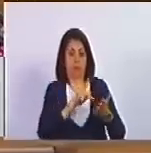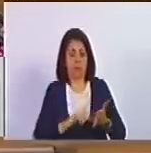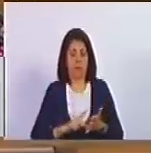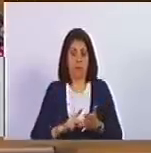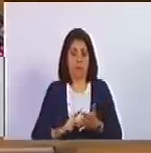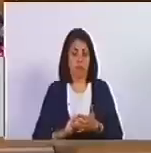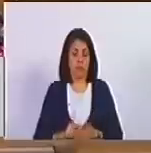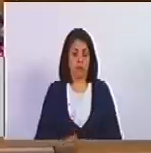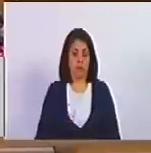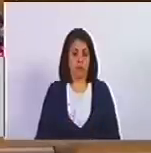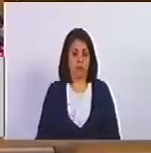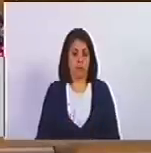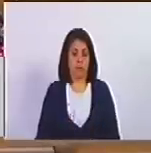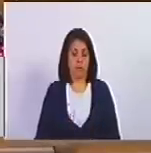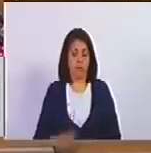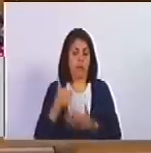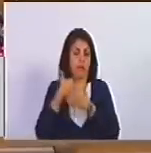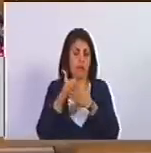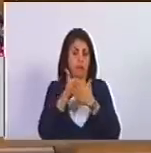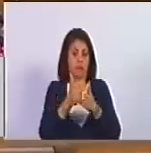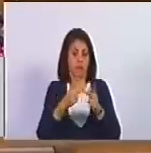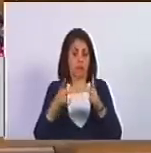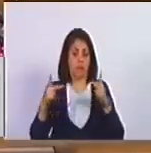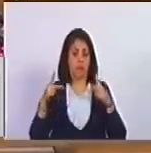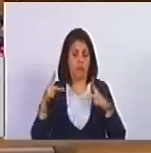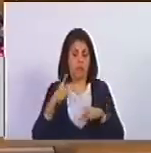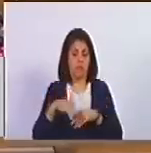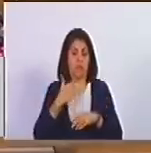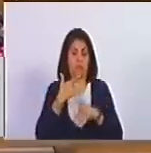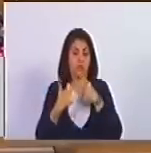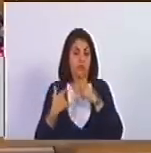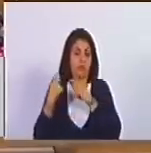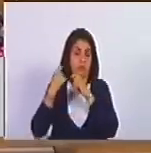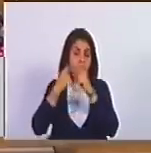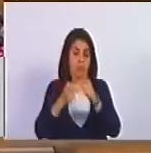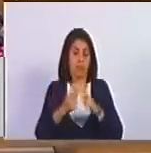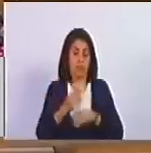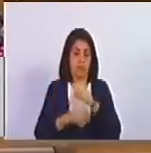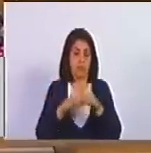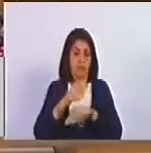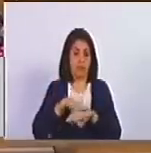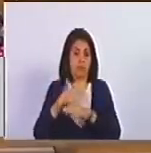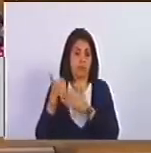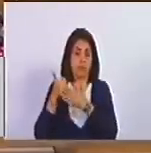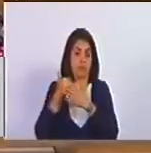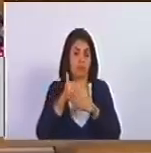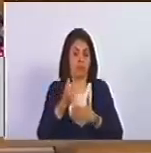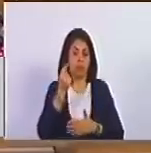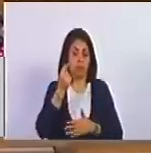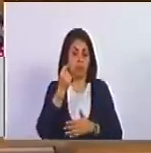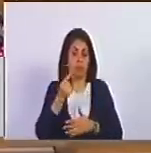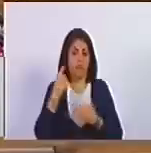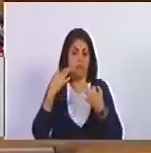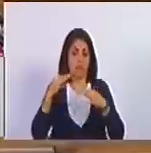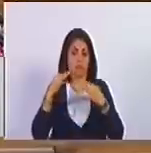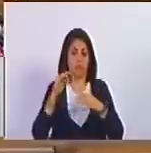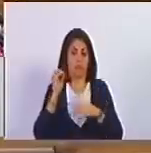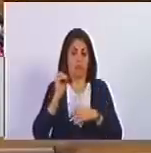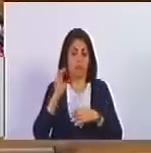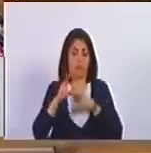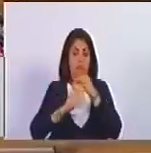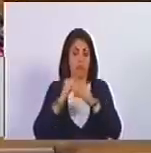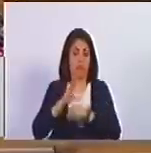y beneficencia pública, cuando no distribuyan ganancias, beneficios de ninguna naturaleza o parte